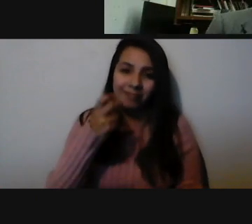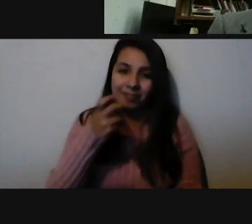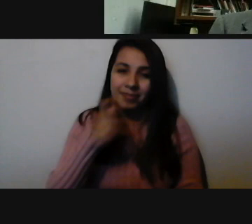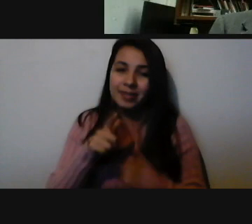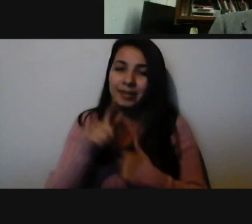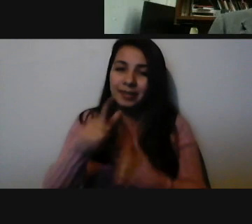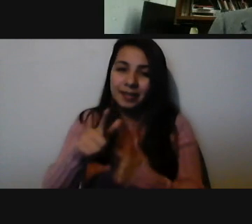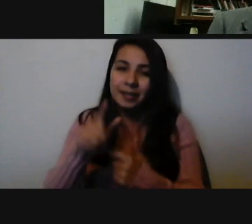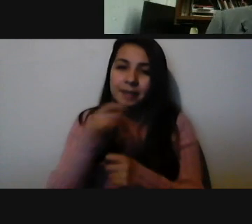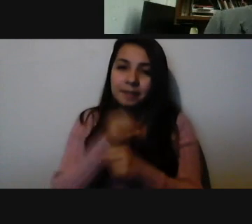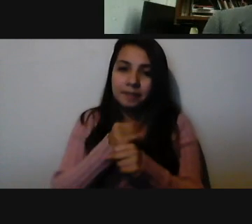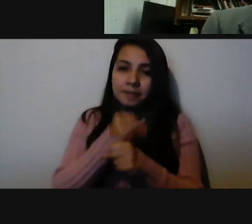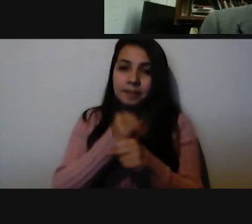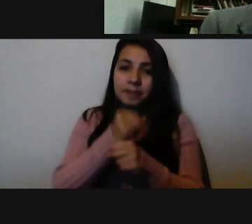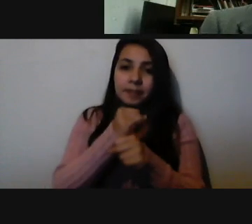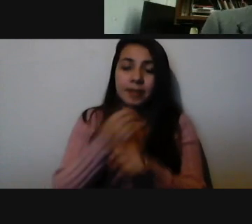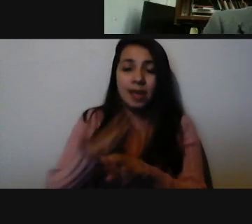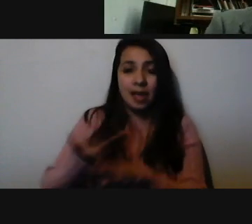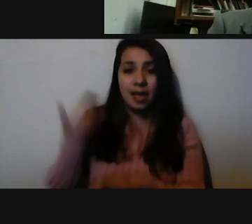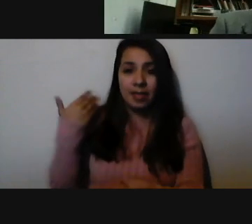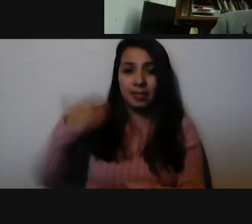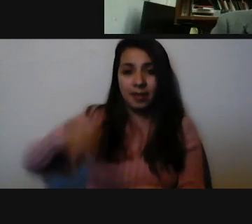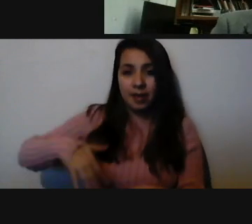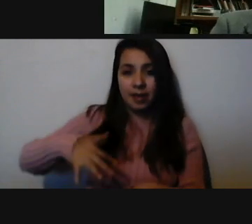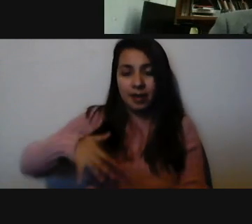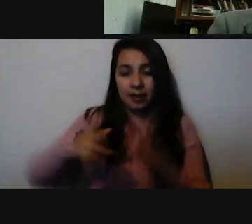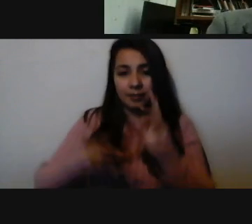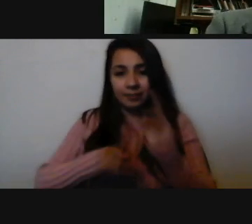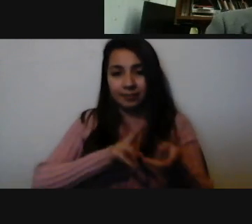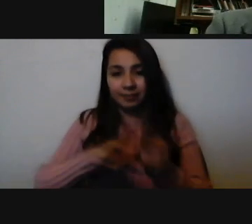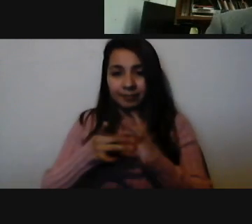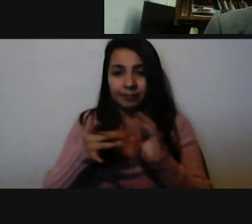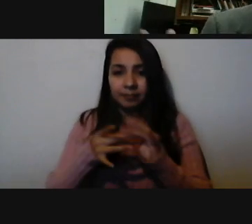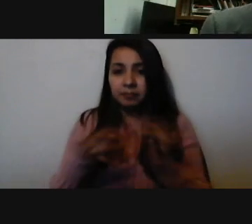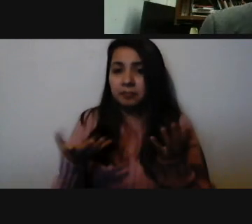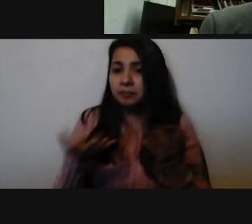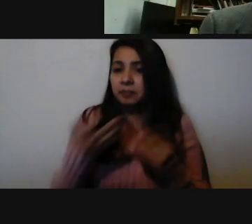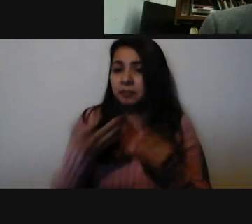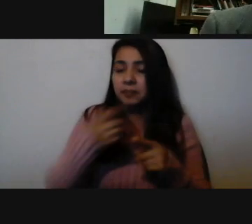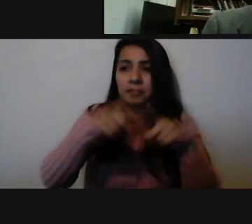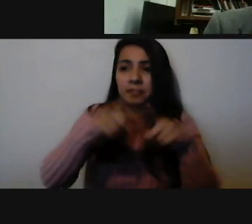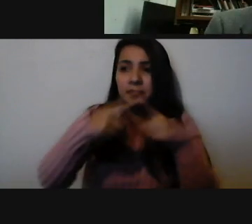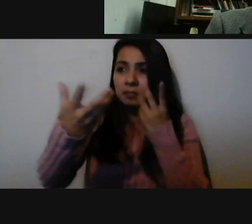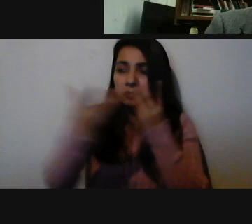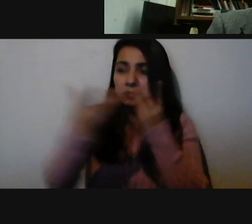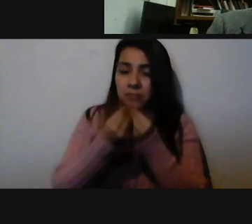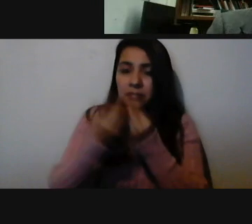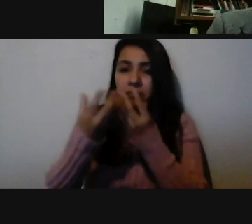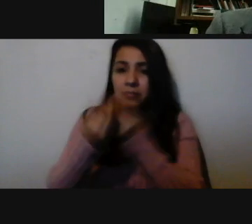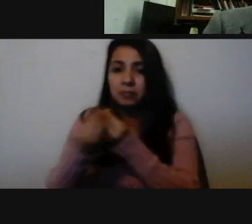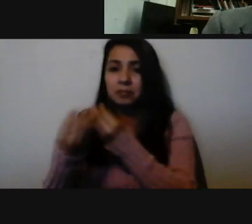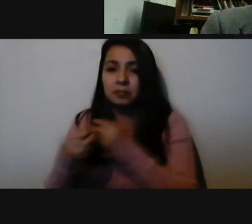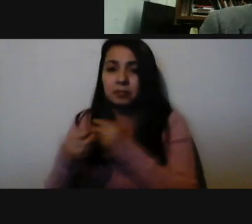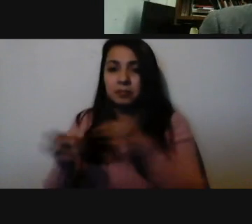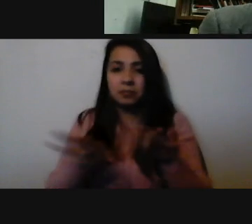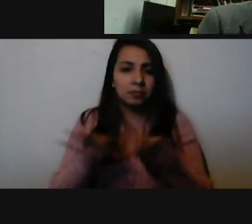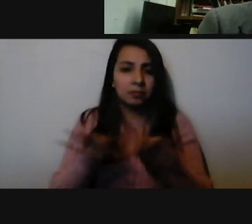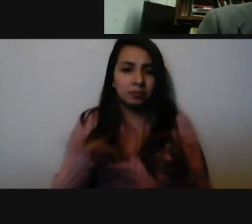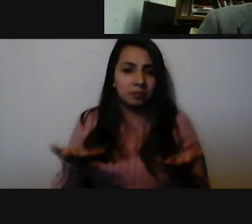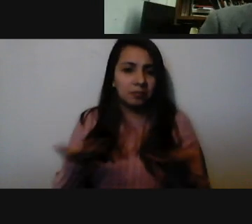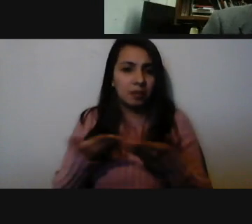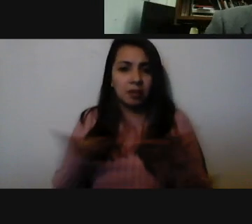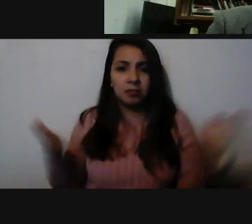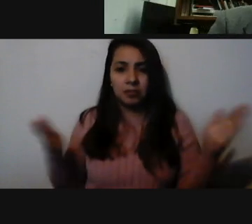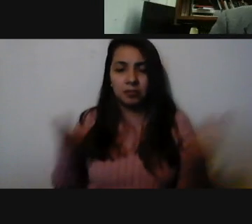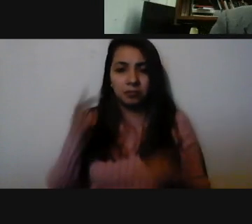mundos. Sí, va a traer muchas respuestas, exactamente, doctora Núñez. Sí, estamos trabajando en eso. Y como platicábamos antes,